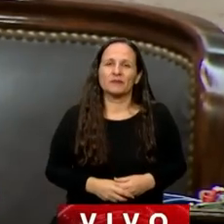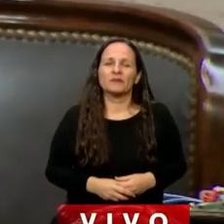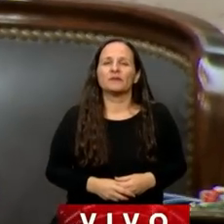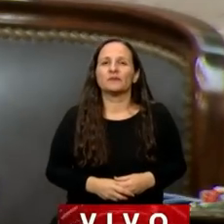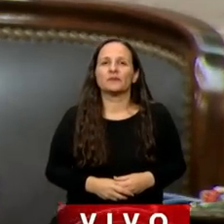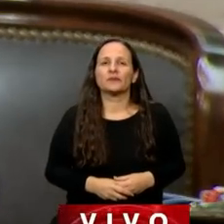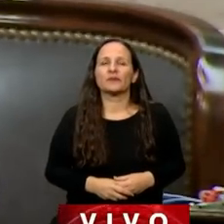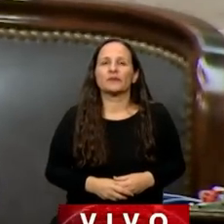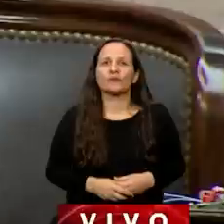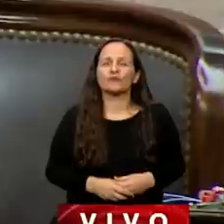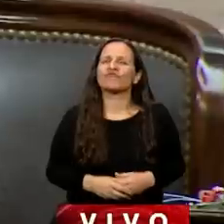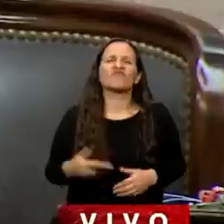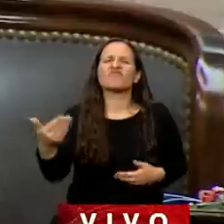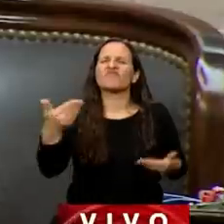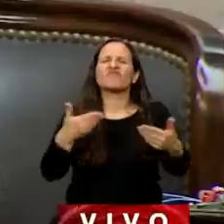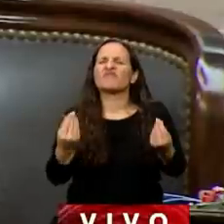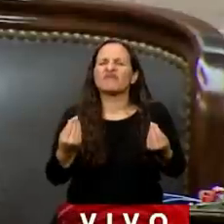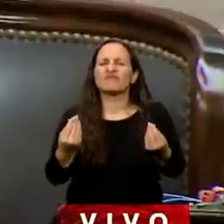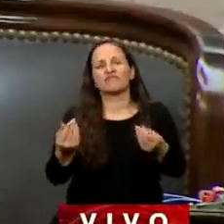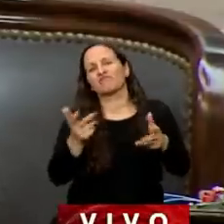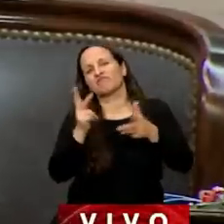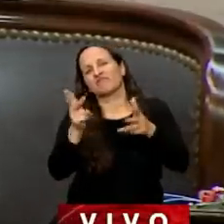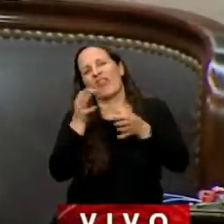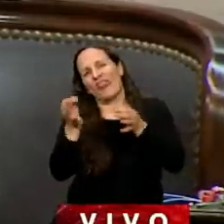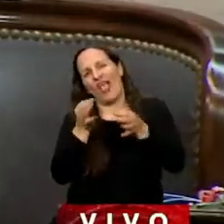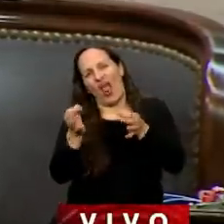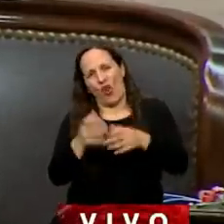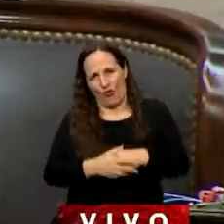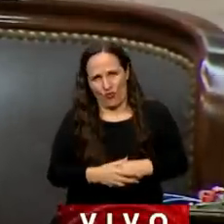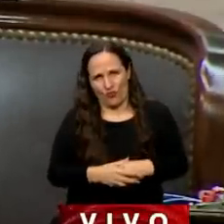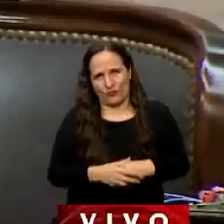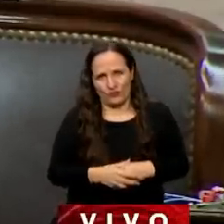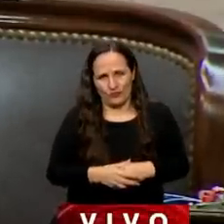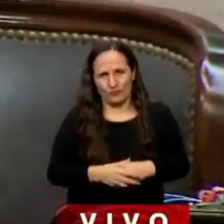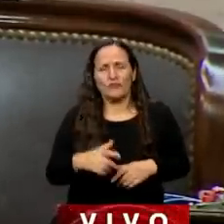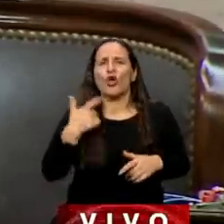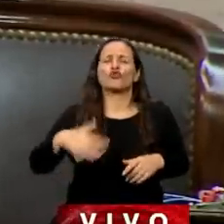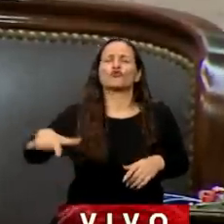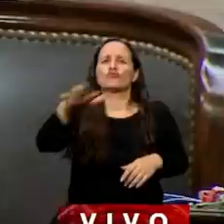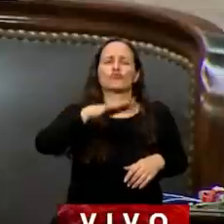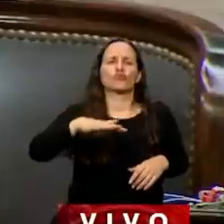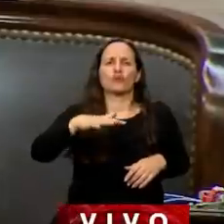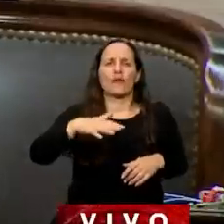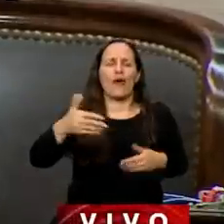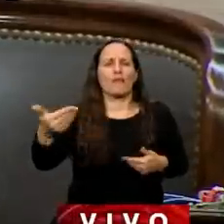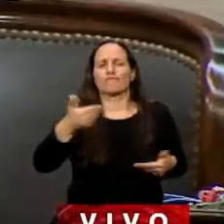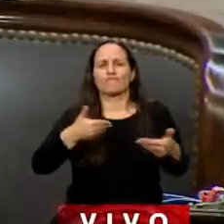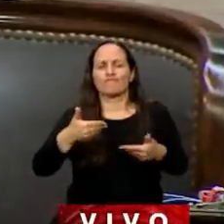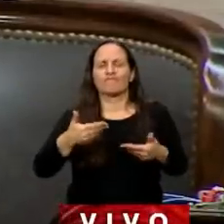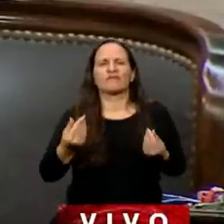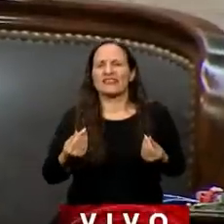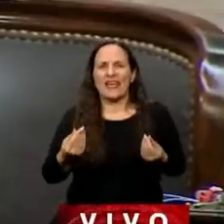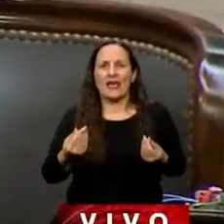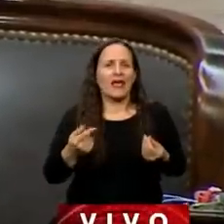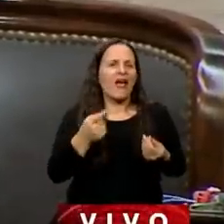Nos reclama el diálogo, nos reclama estar en los